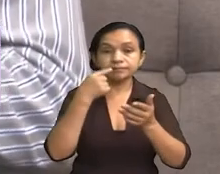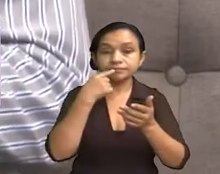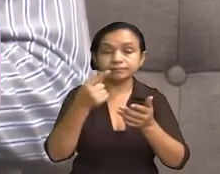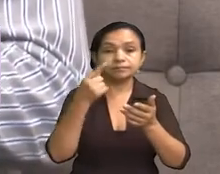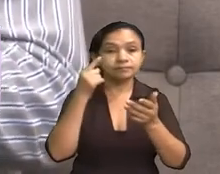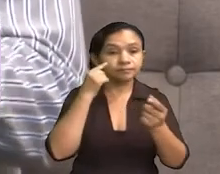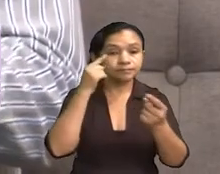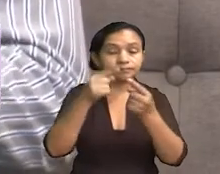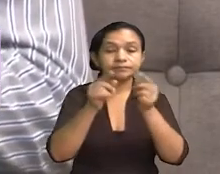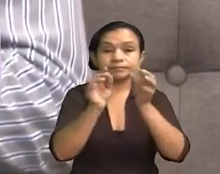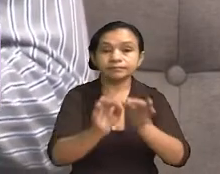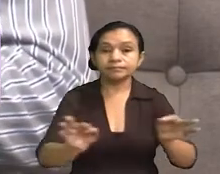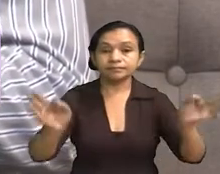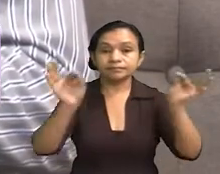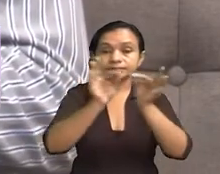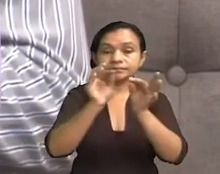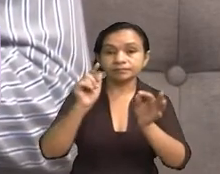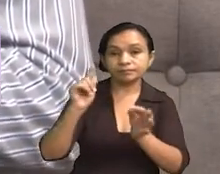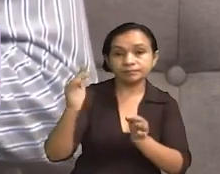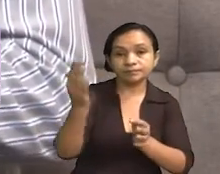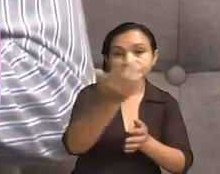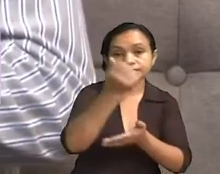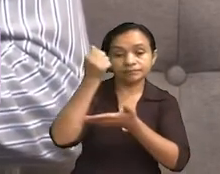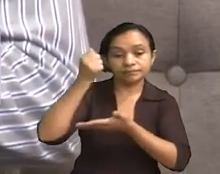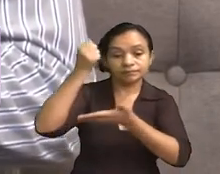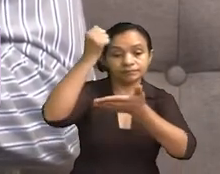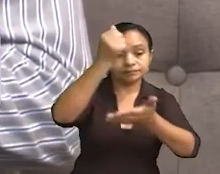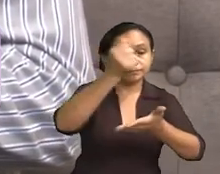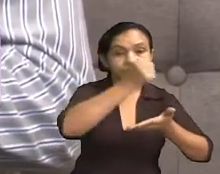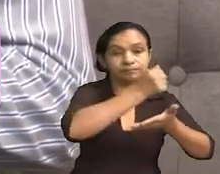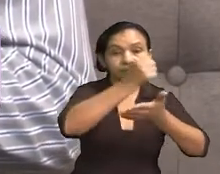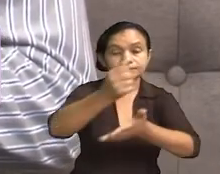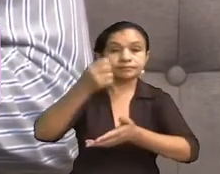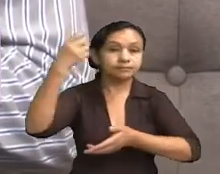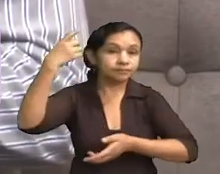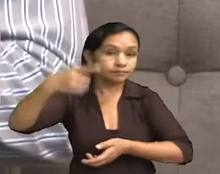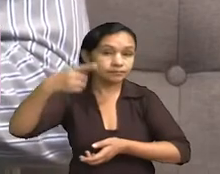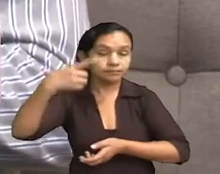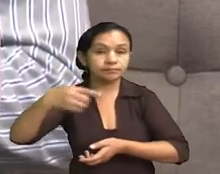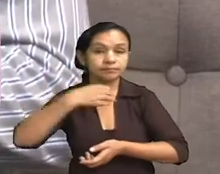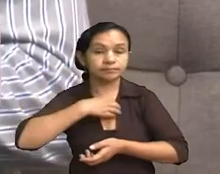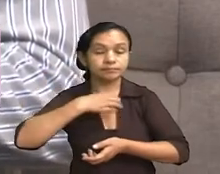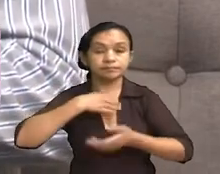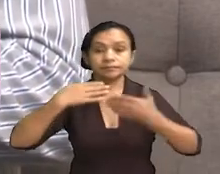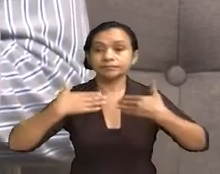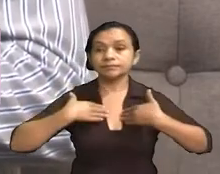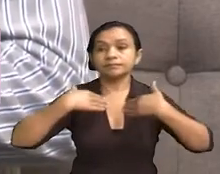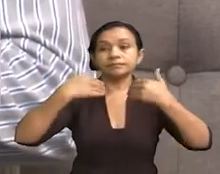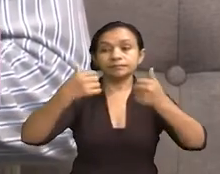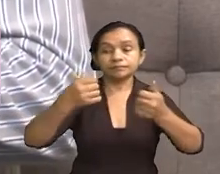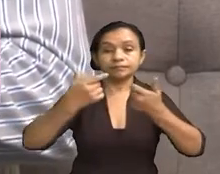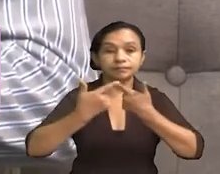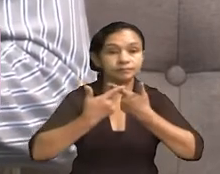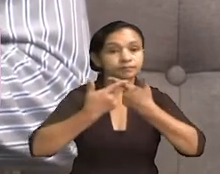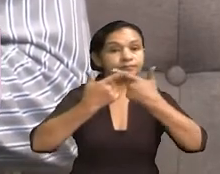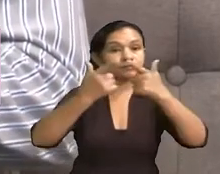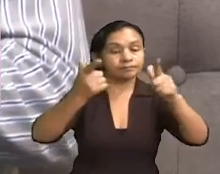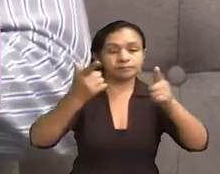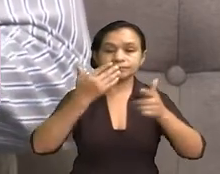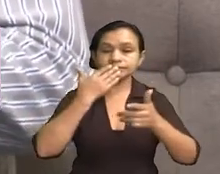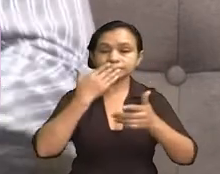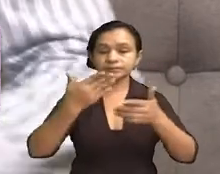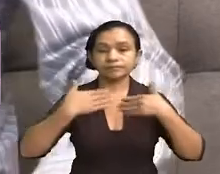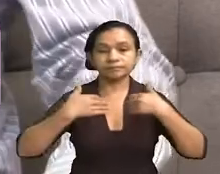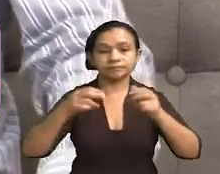principal de toda esta inversión que estamos haciendo es la restitución de los derechos a la salud gratuita y con calidad del